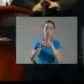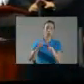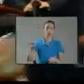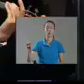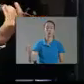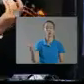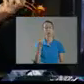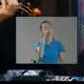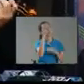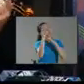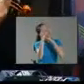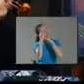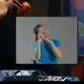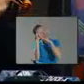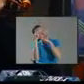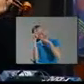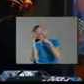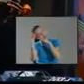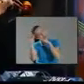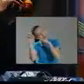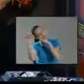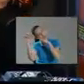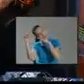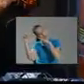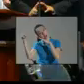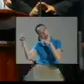seremos como los que